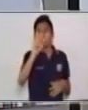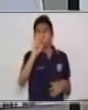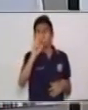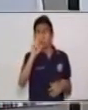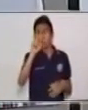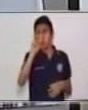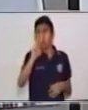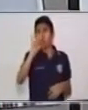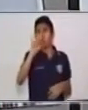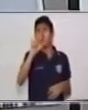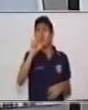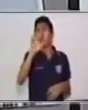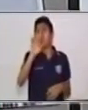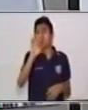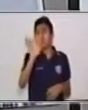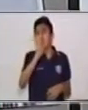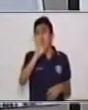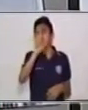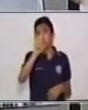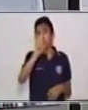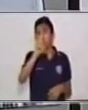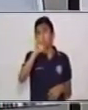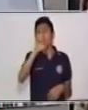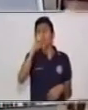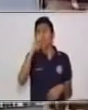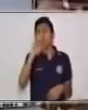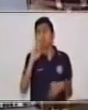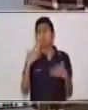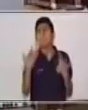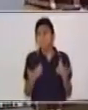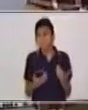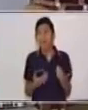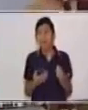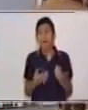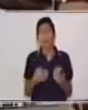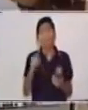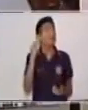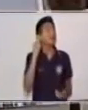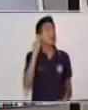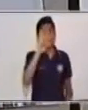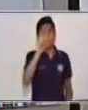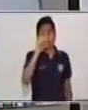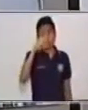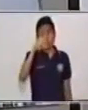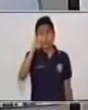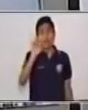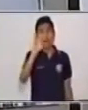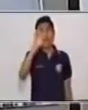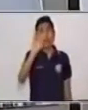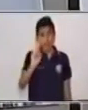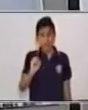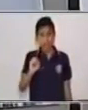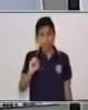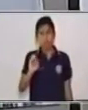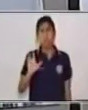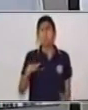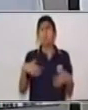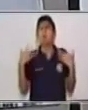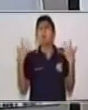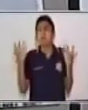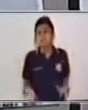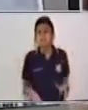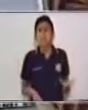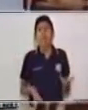o va a ser granjero? Efectivamente, es granjero, núcleo del sujeto, porque él